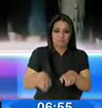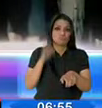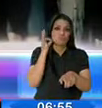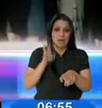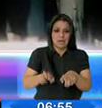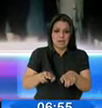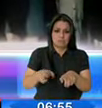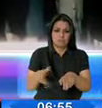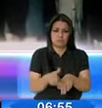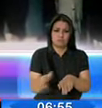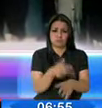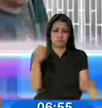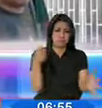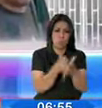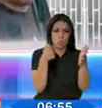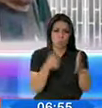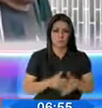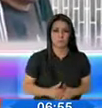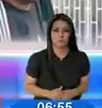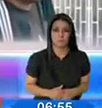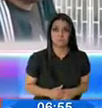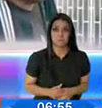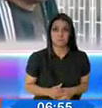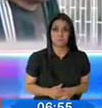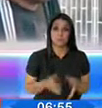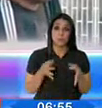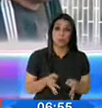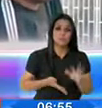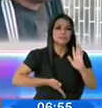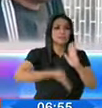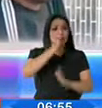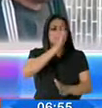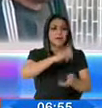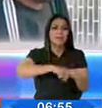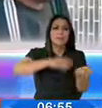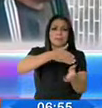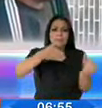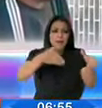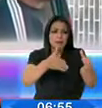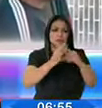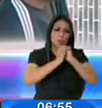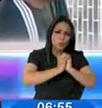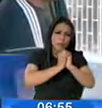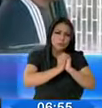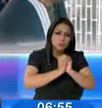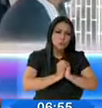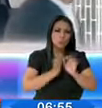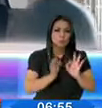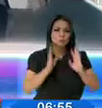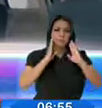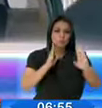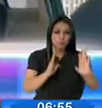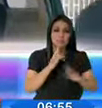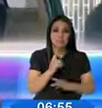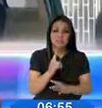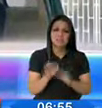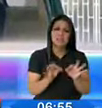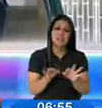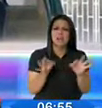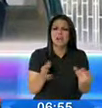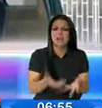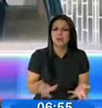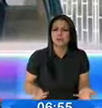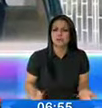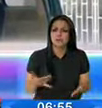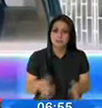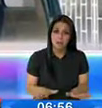impactó contra un poste de energía. Iban a hacer unas oraciones a unos hermanos allá y le han regalado por ahí unas cositas